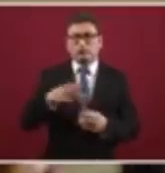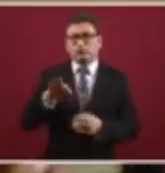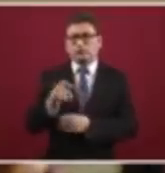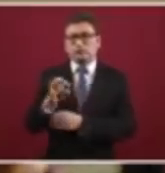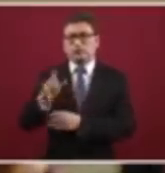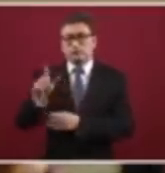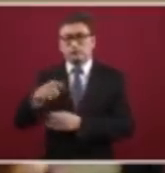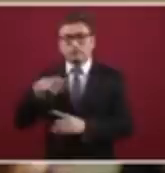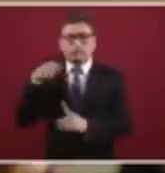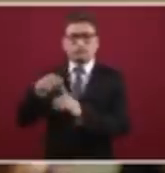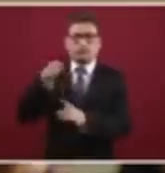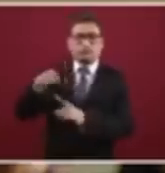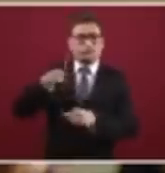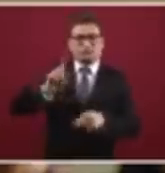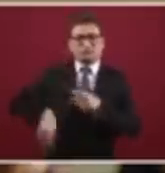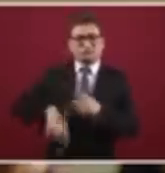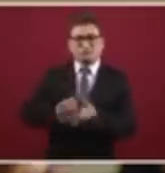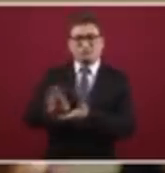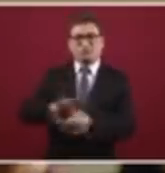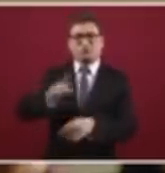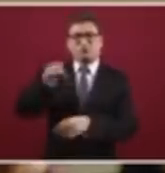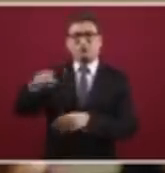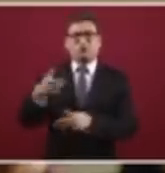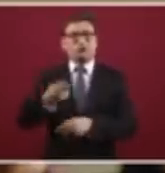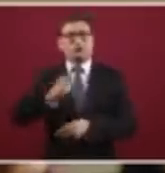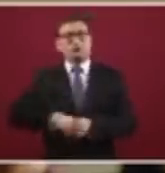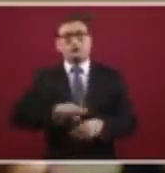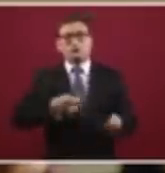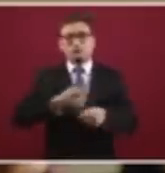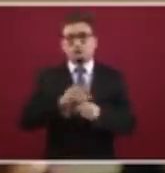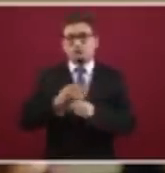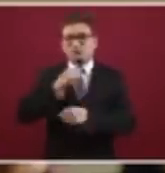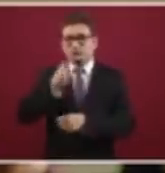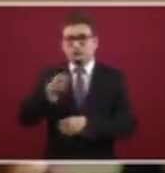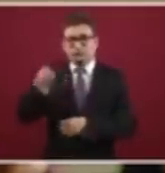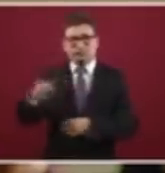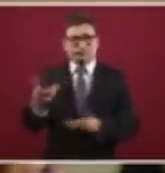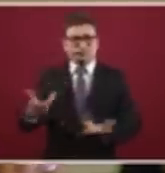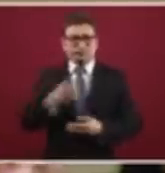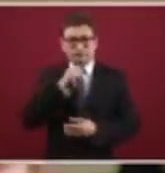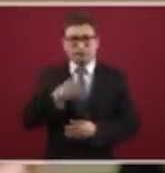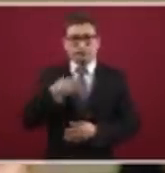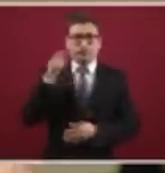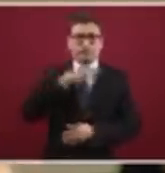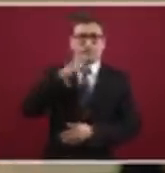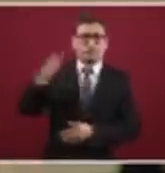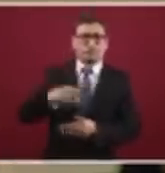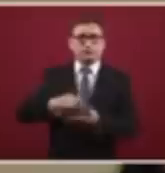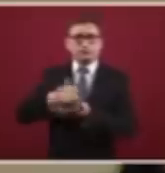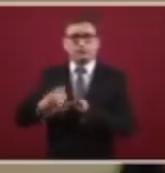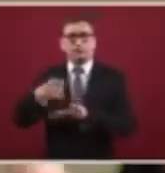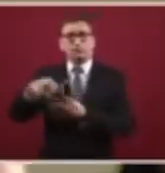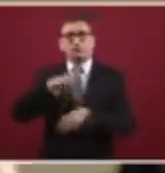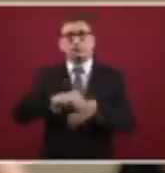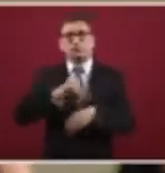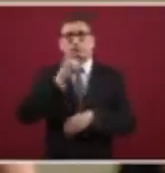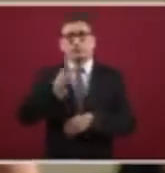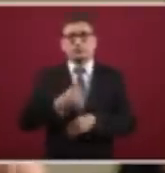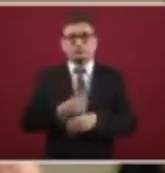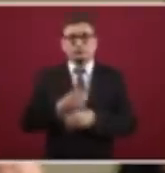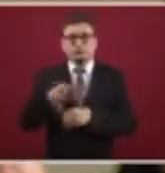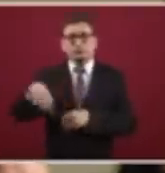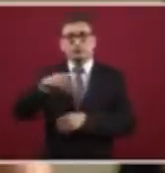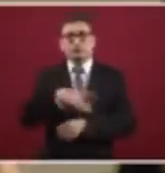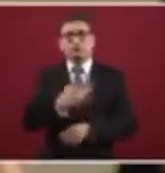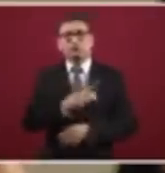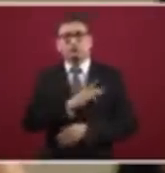la cabeza de él porque nos dicen que es el decir que no ordena que se hagan las investigaciones no han podido ir a tamaulipas porque no les dan permiso tienen miedo